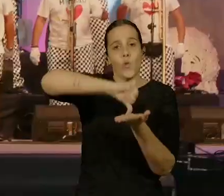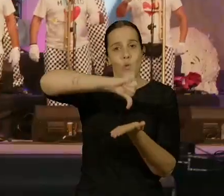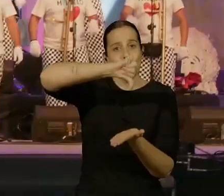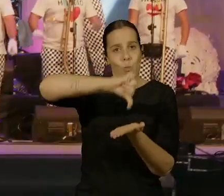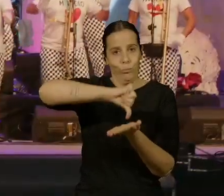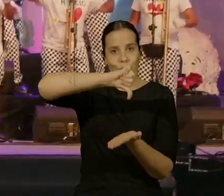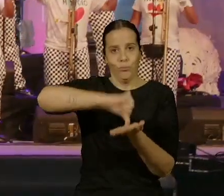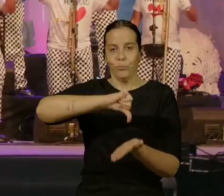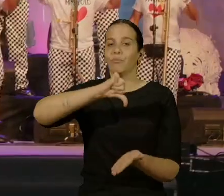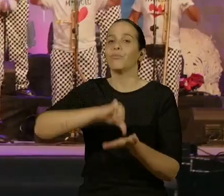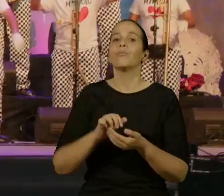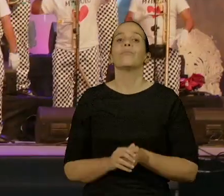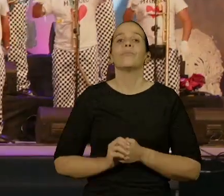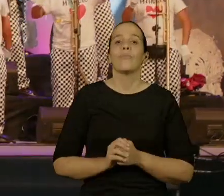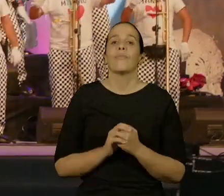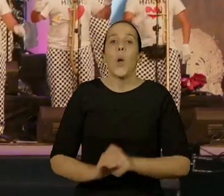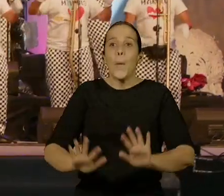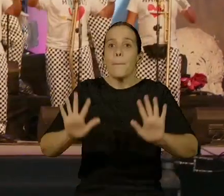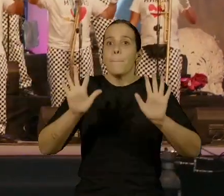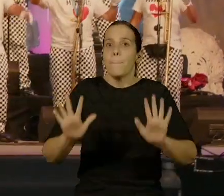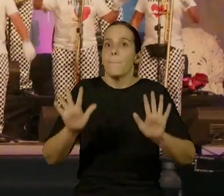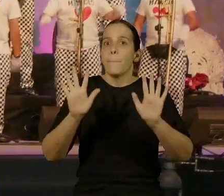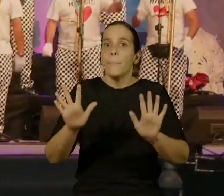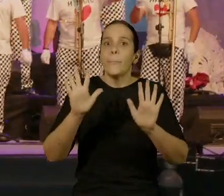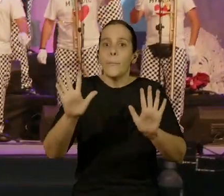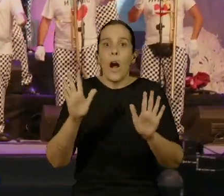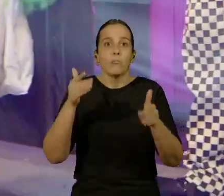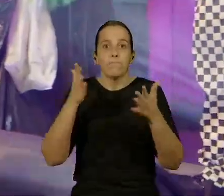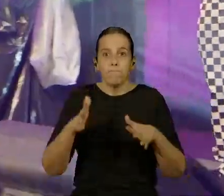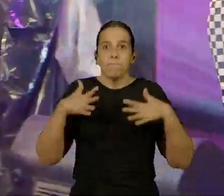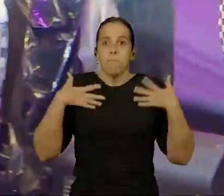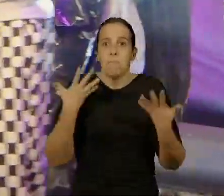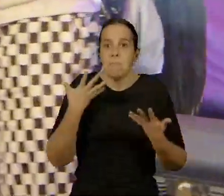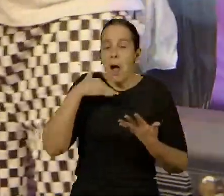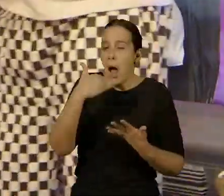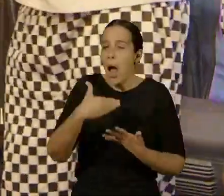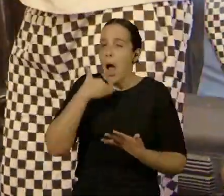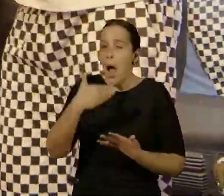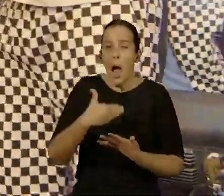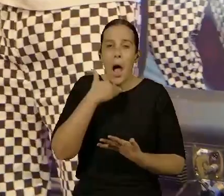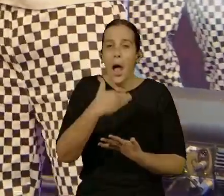capital, pero muy pronto sucedió algo